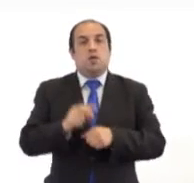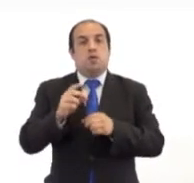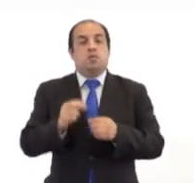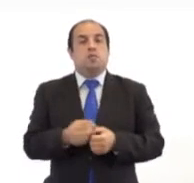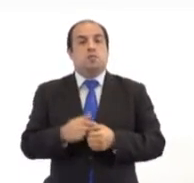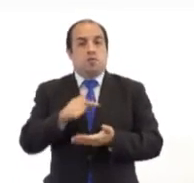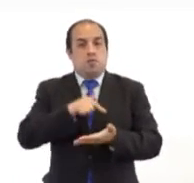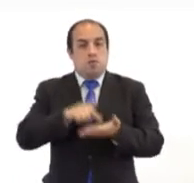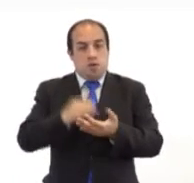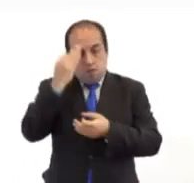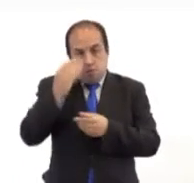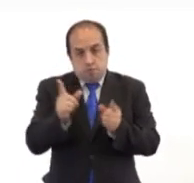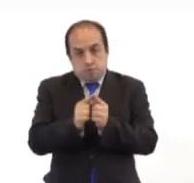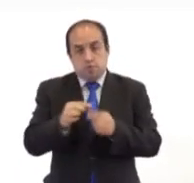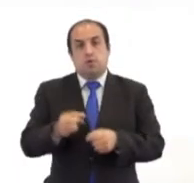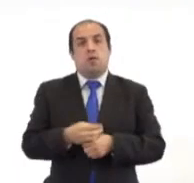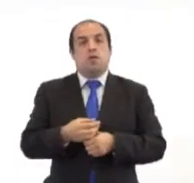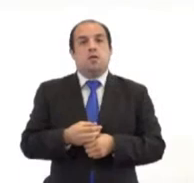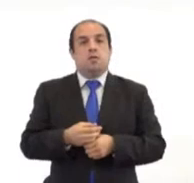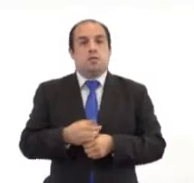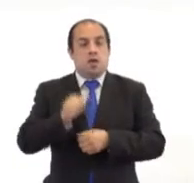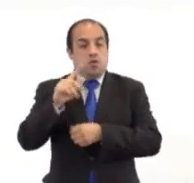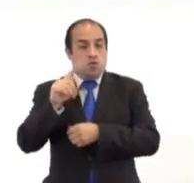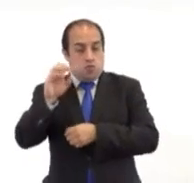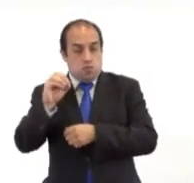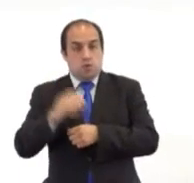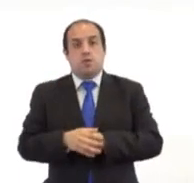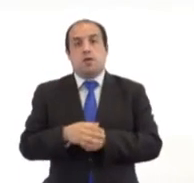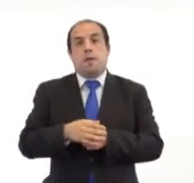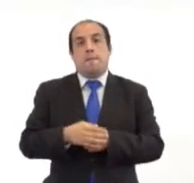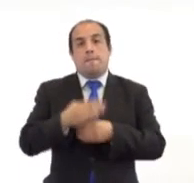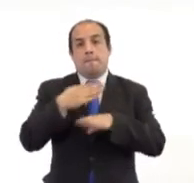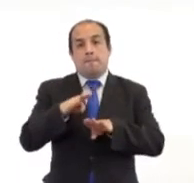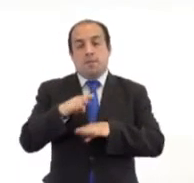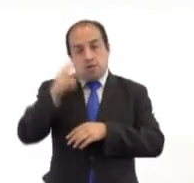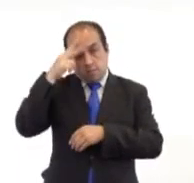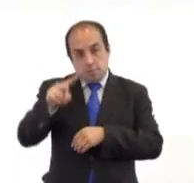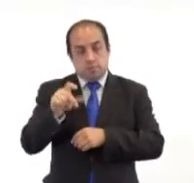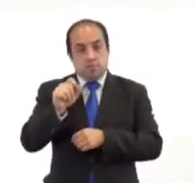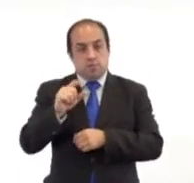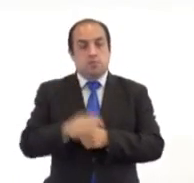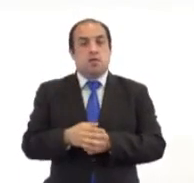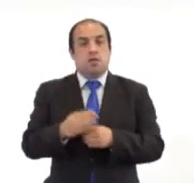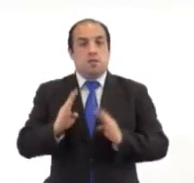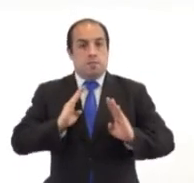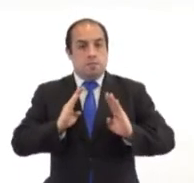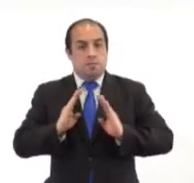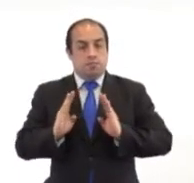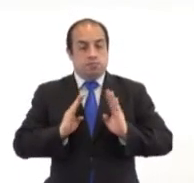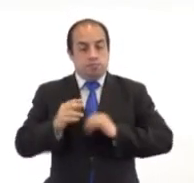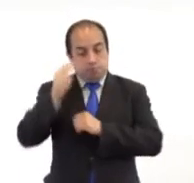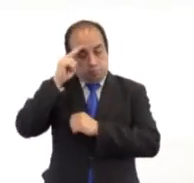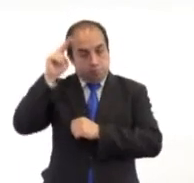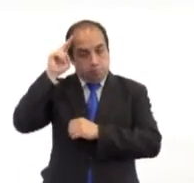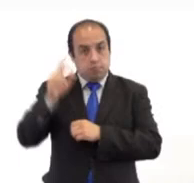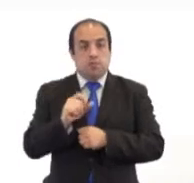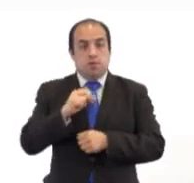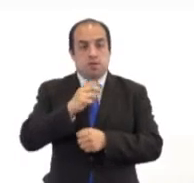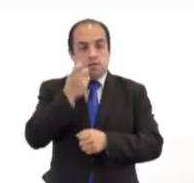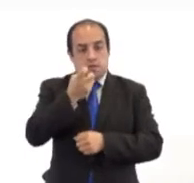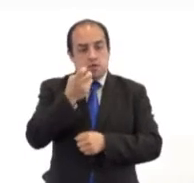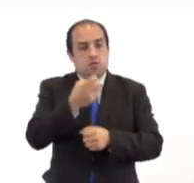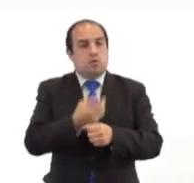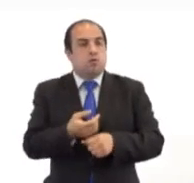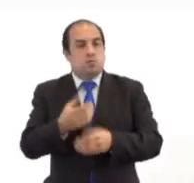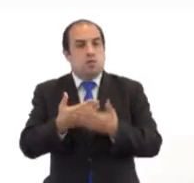en el autódromo, así como el Centro City Banamex y los hospitales de la Secretaría de Marina. En estos últimos días estamos bastante estables,